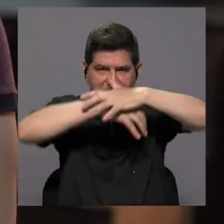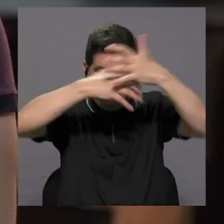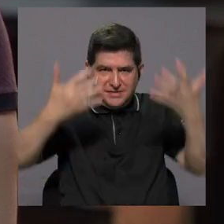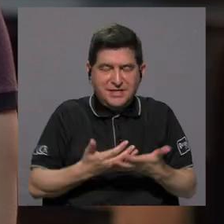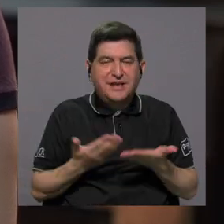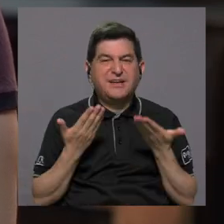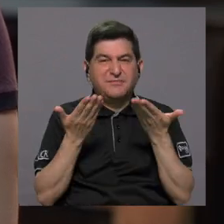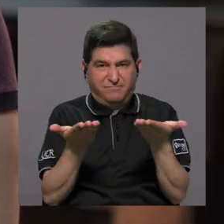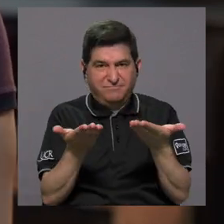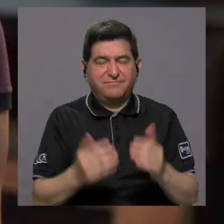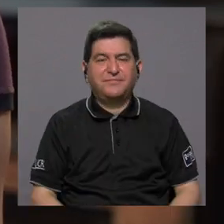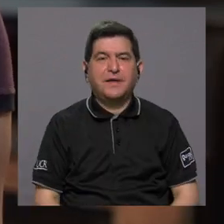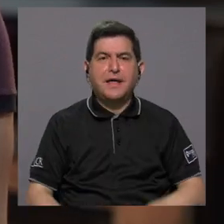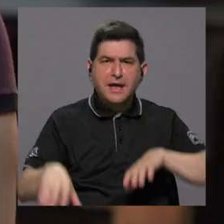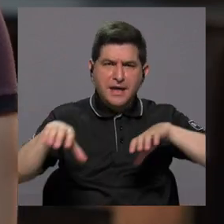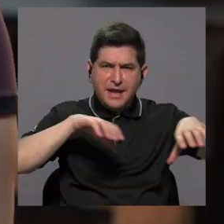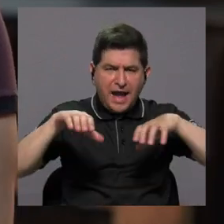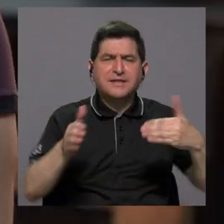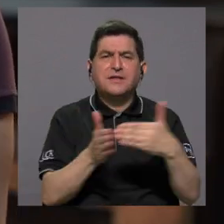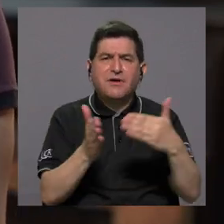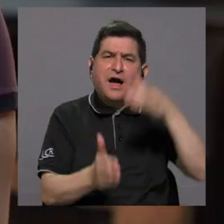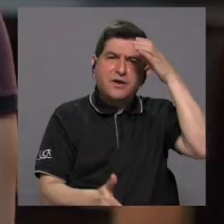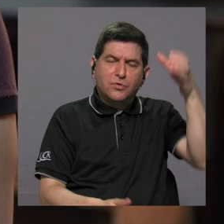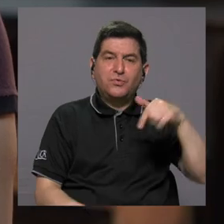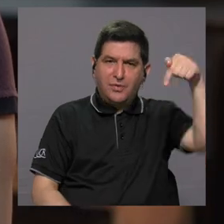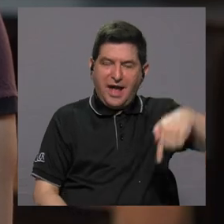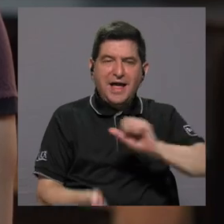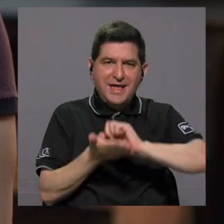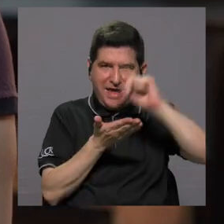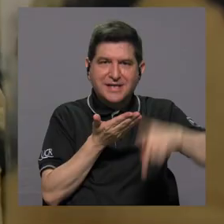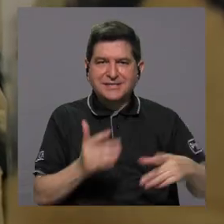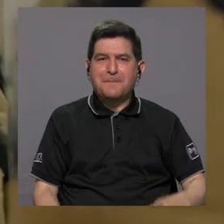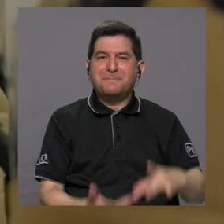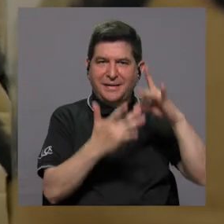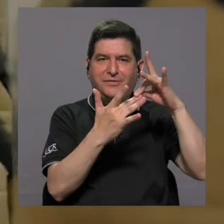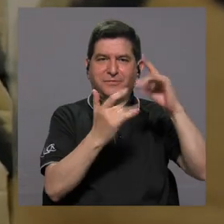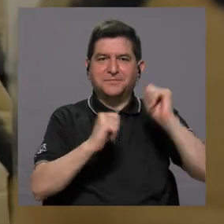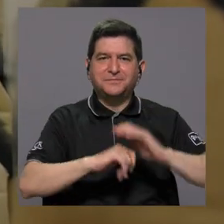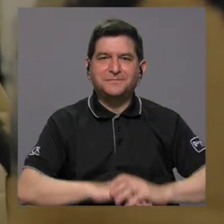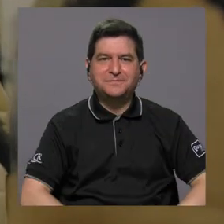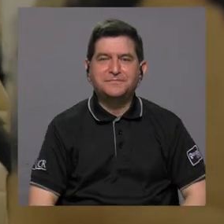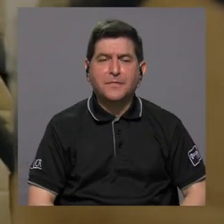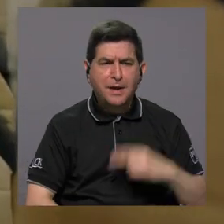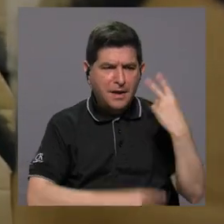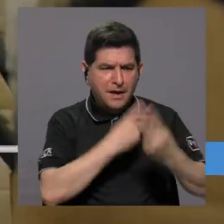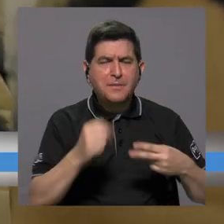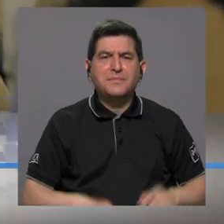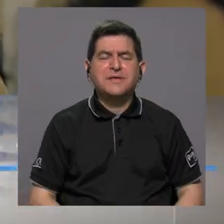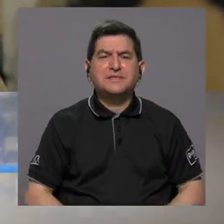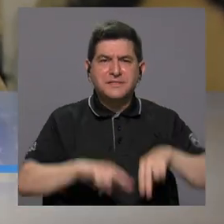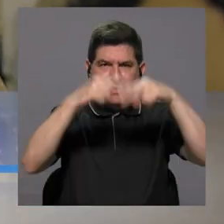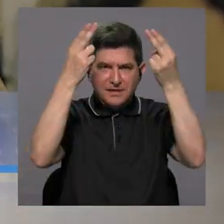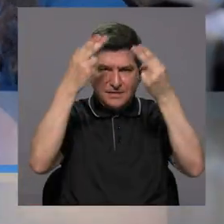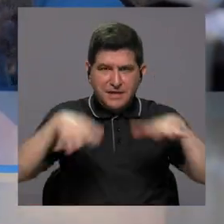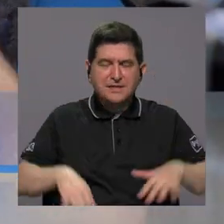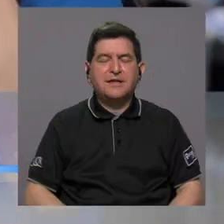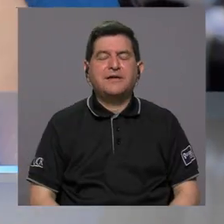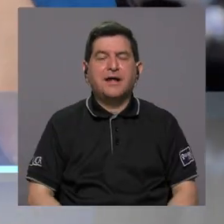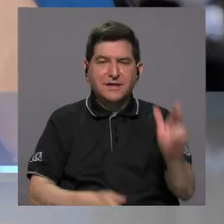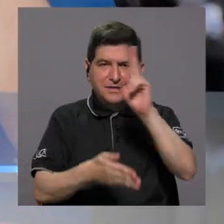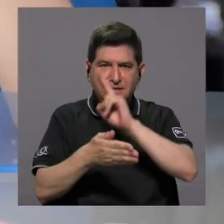ha dejado y activar la cultura en San Pedro, principalmente. Visite la página web del